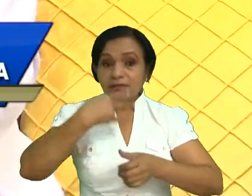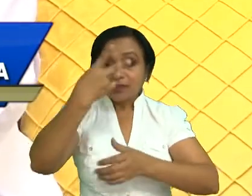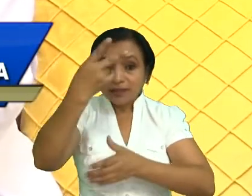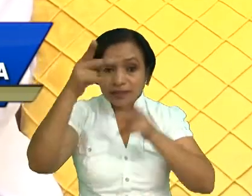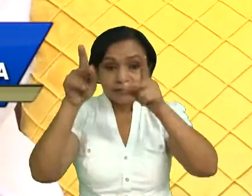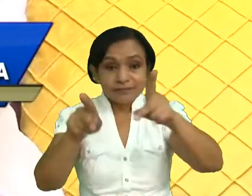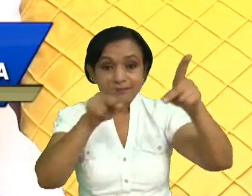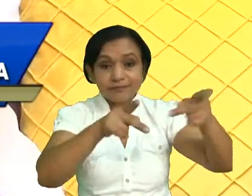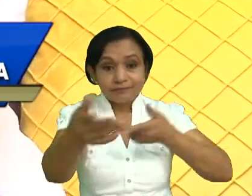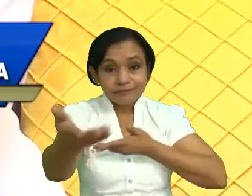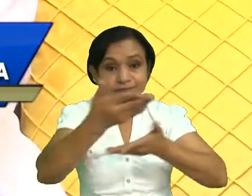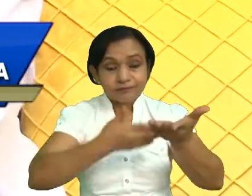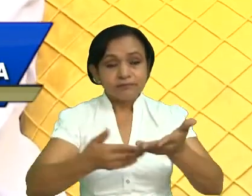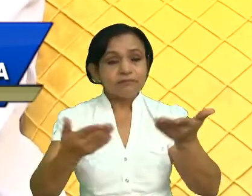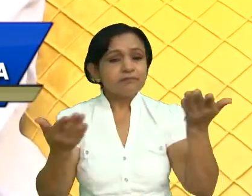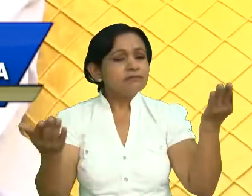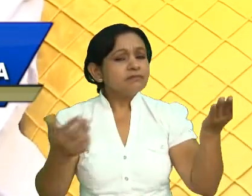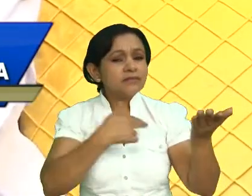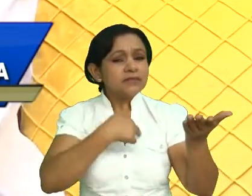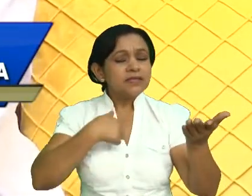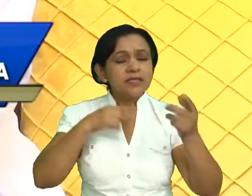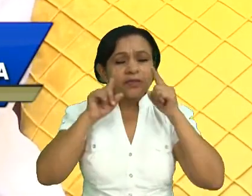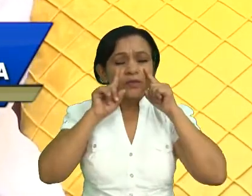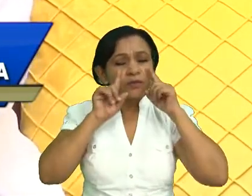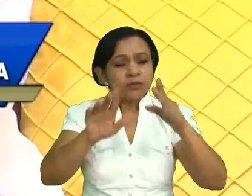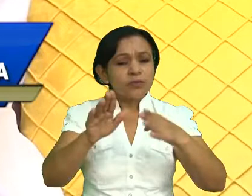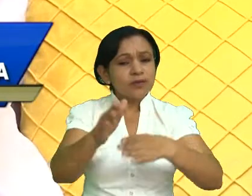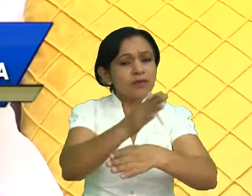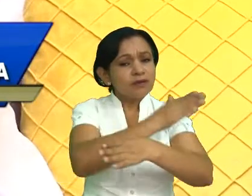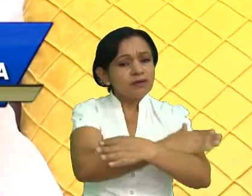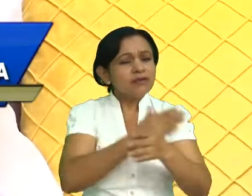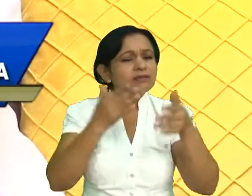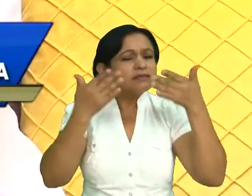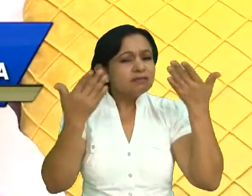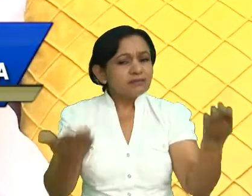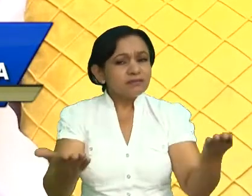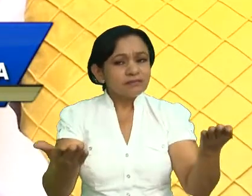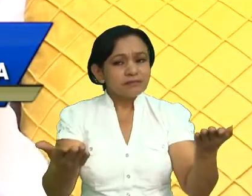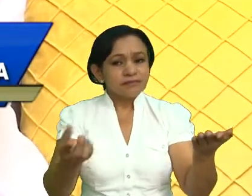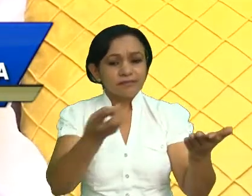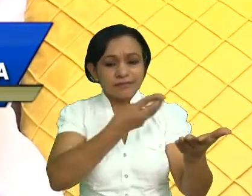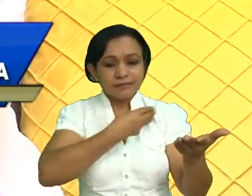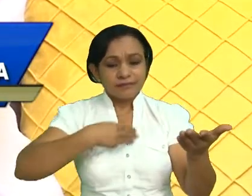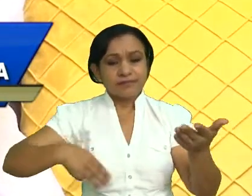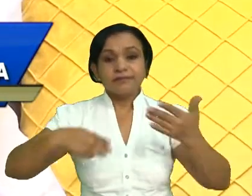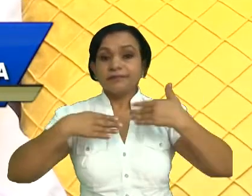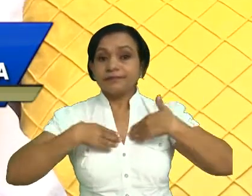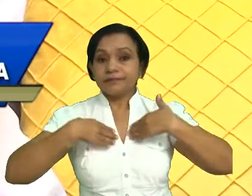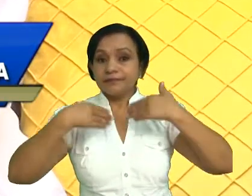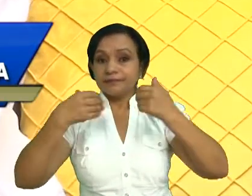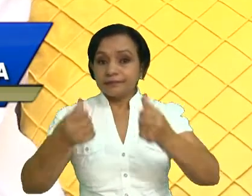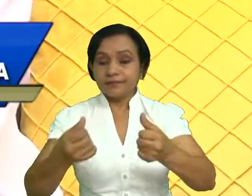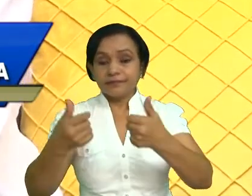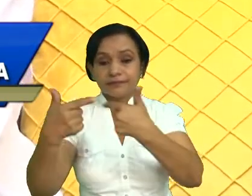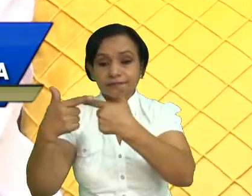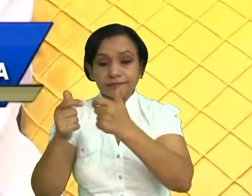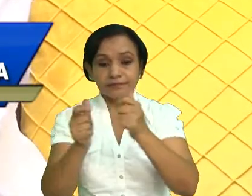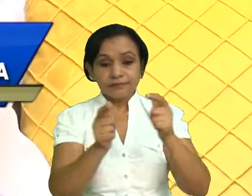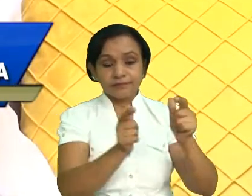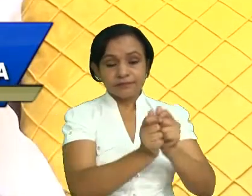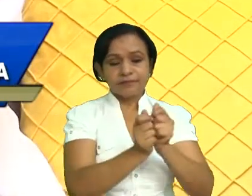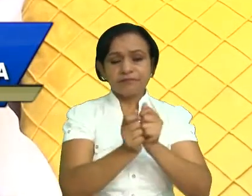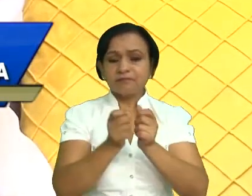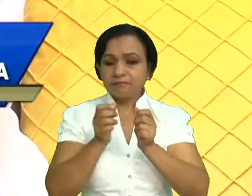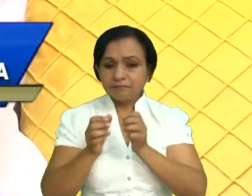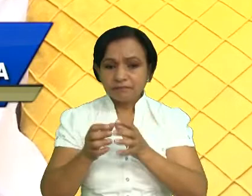¿qué medidas de contención vamos a hacer nosotros? A través del Ministerio de Salud, de los brigadistas voluntarios,